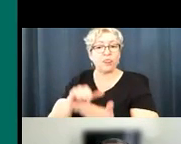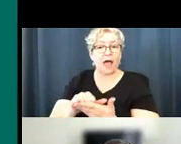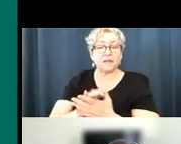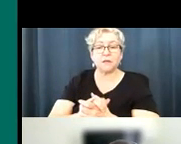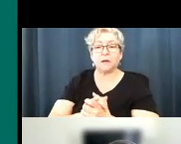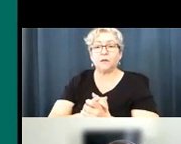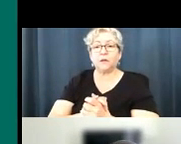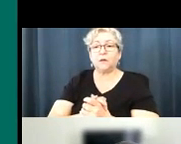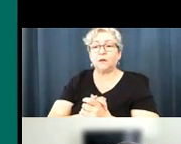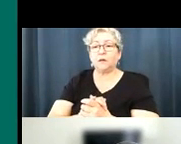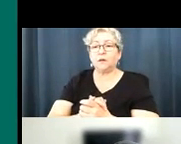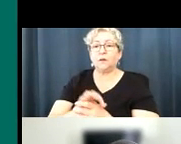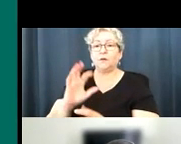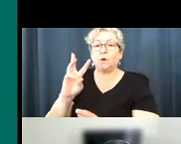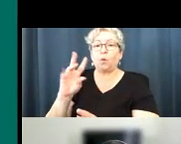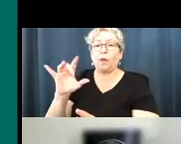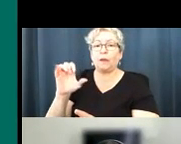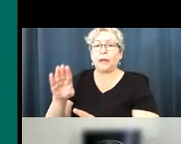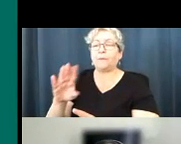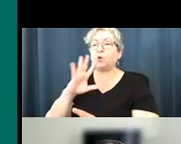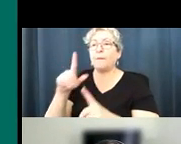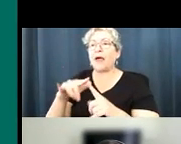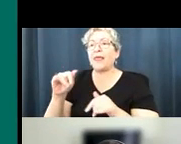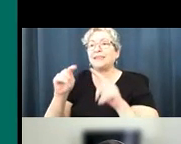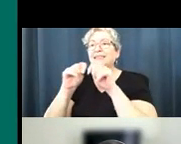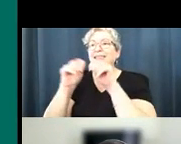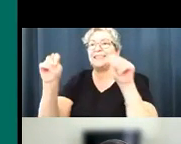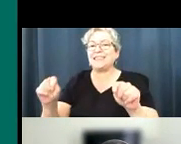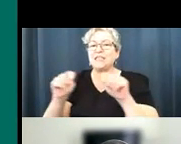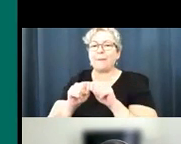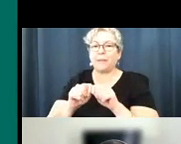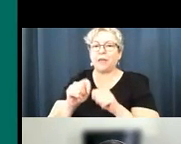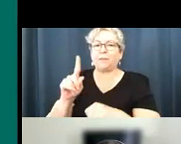accesibles. Bueno, entonces nuevamente estamos nuevamente sobre